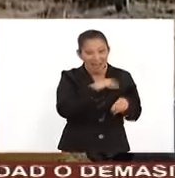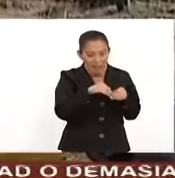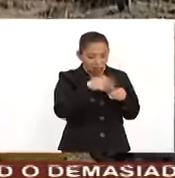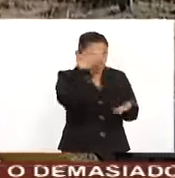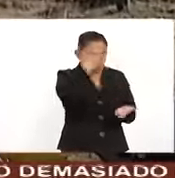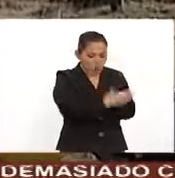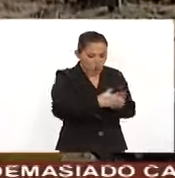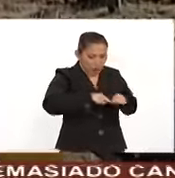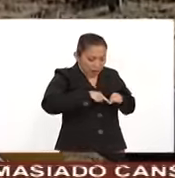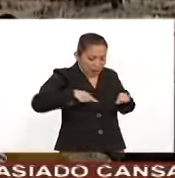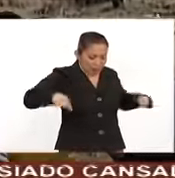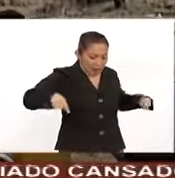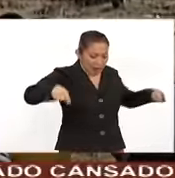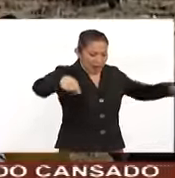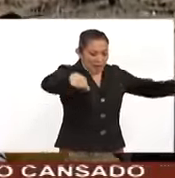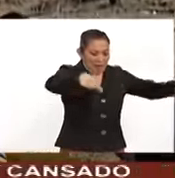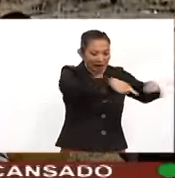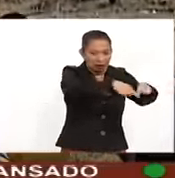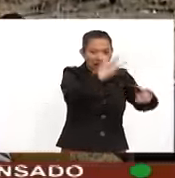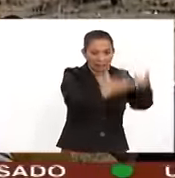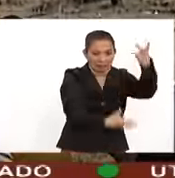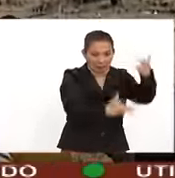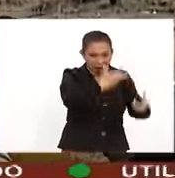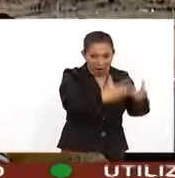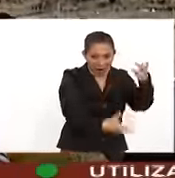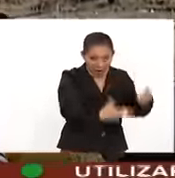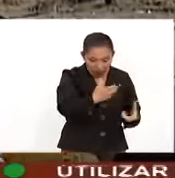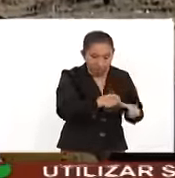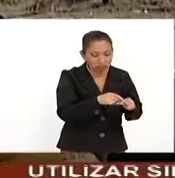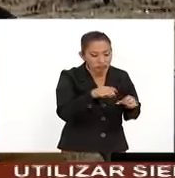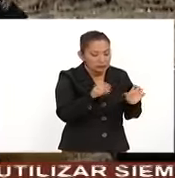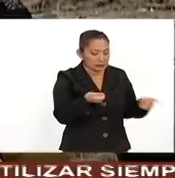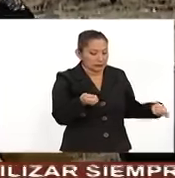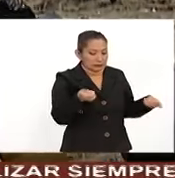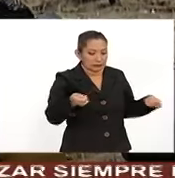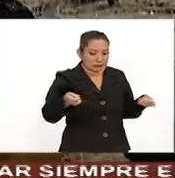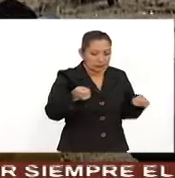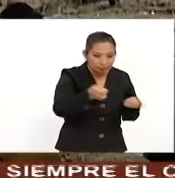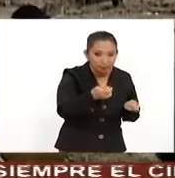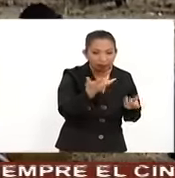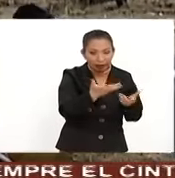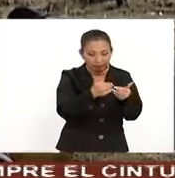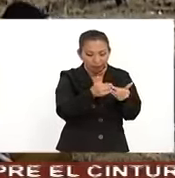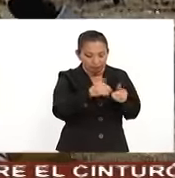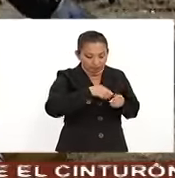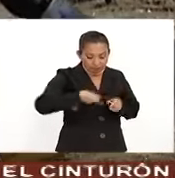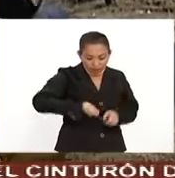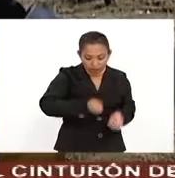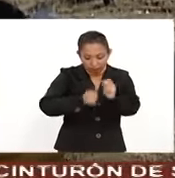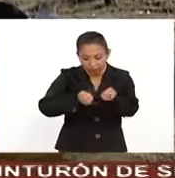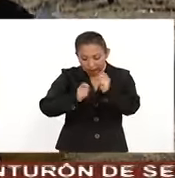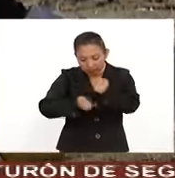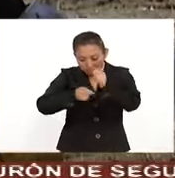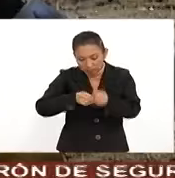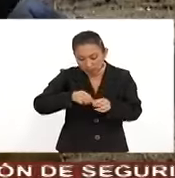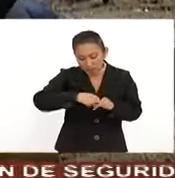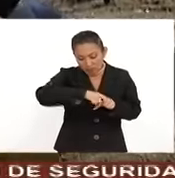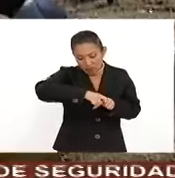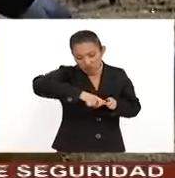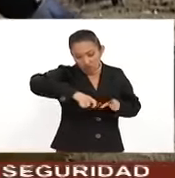delimitar el área o la cantidad que vamos a quemar, que vamos a aplicarle fuego. Se hace la apertura de brecha con herramientas